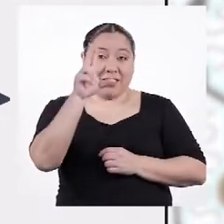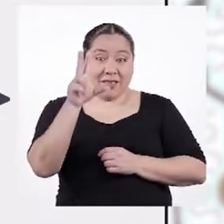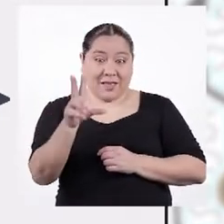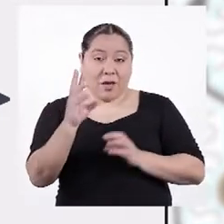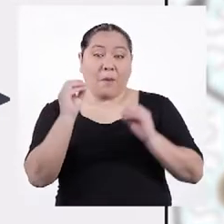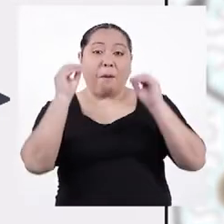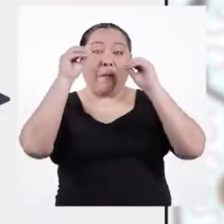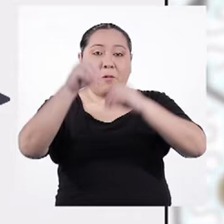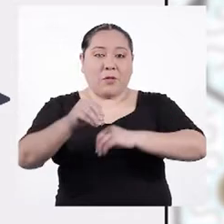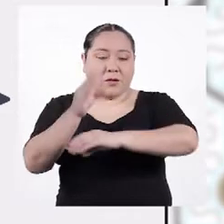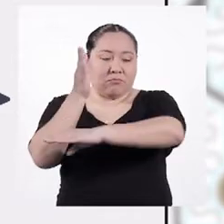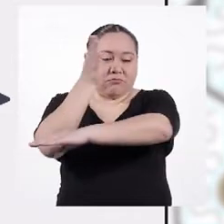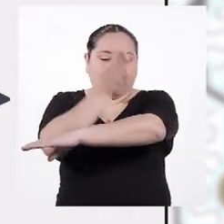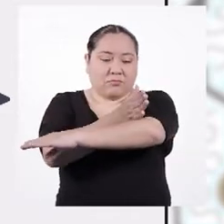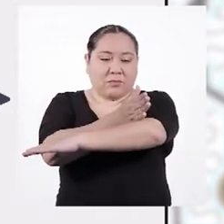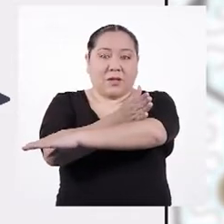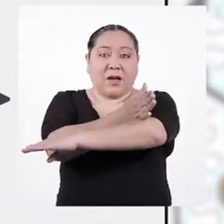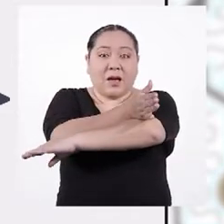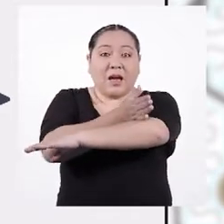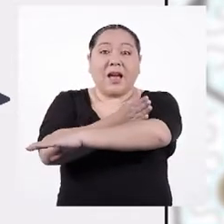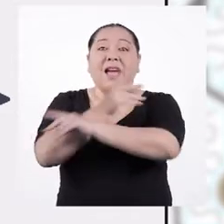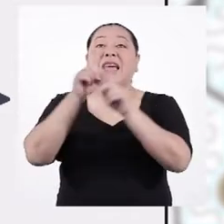Vamos a ponerlo aquí, al inicio.